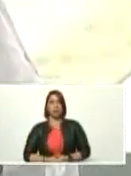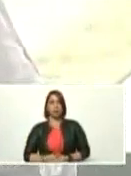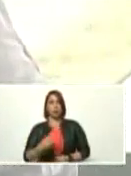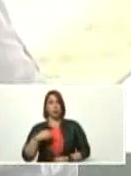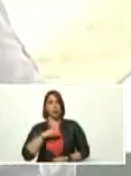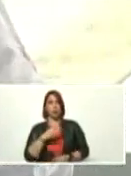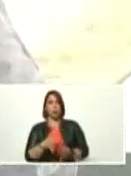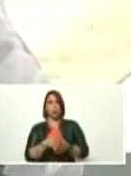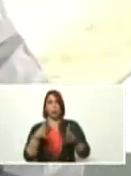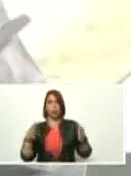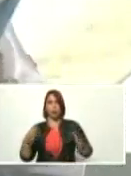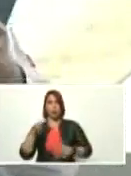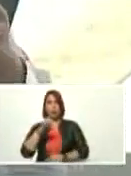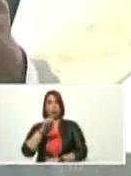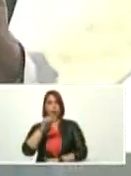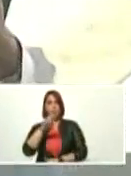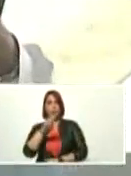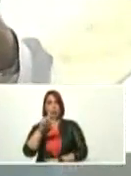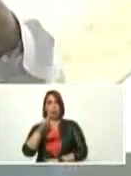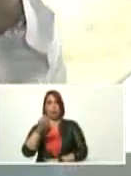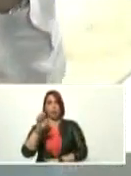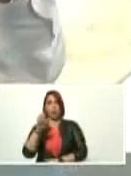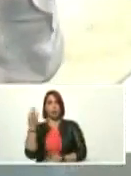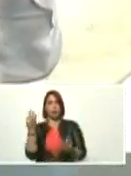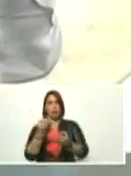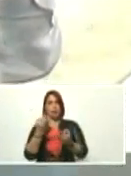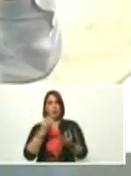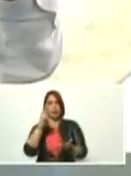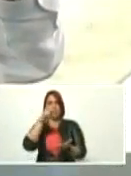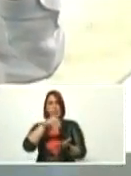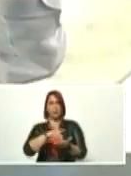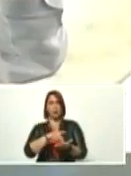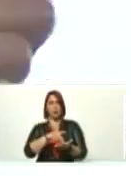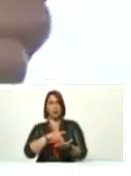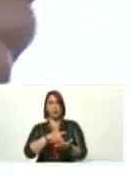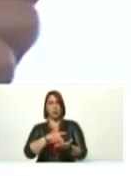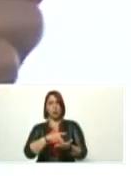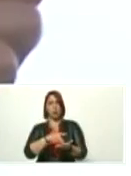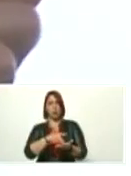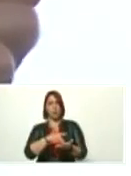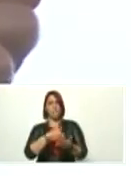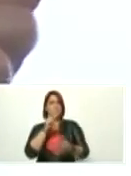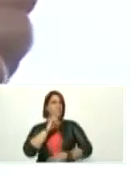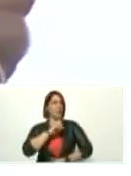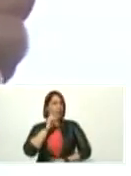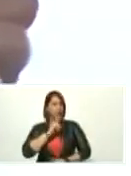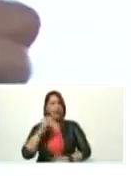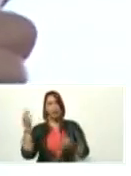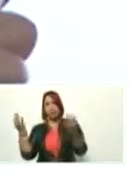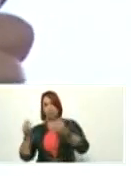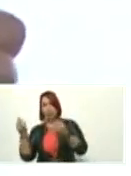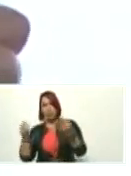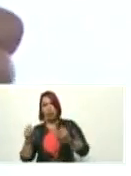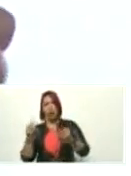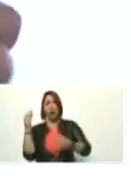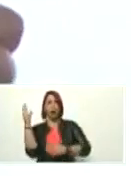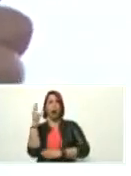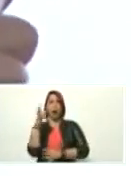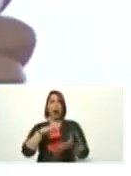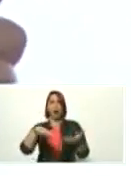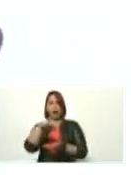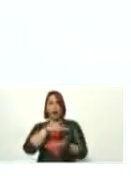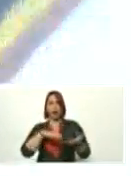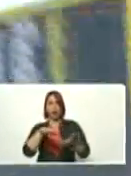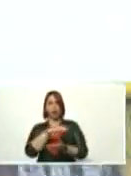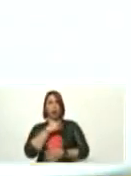gran Earle Herrera, siempre presente. Ficción y realidad en el Caracazo. Periodismo, literatura